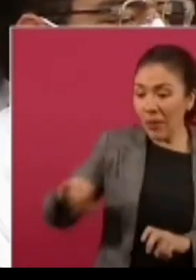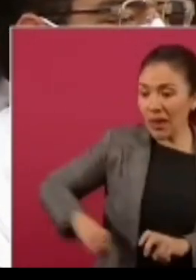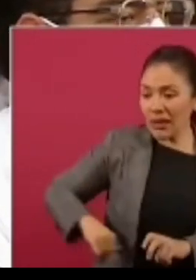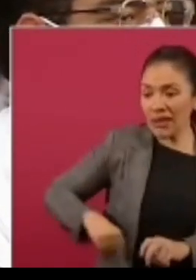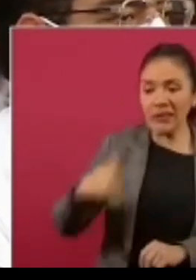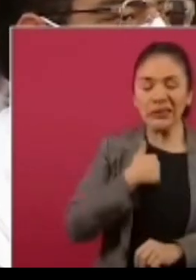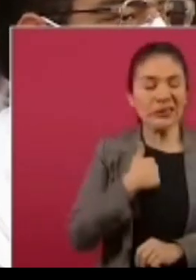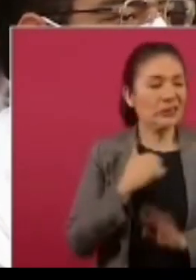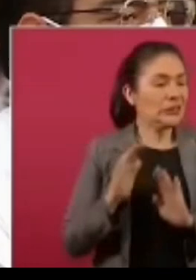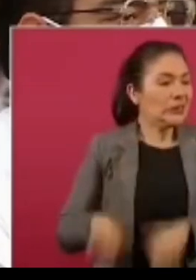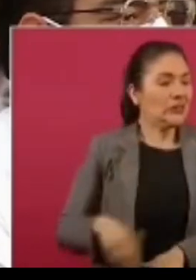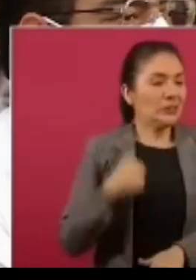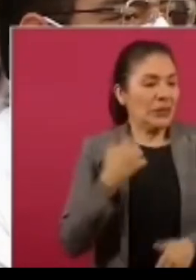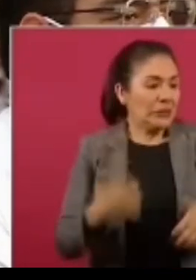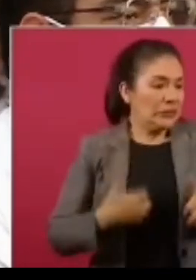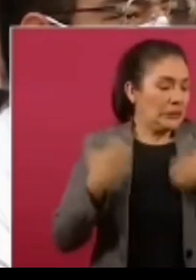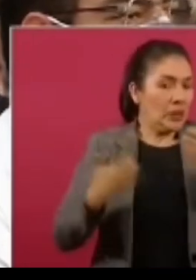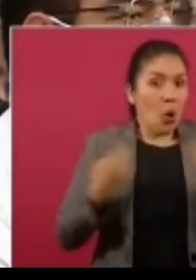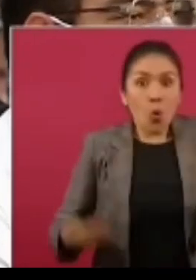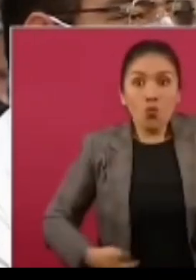molestia.